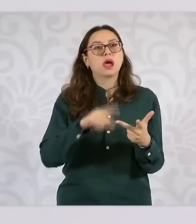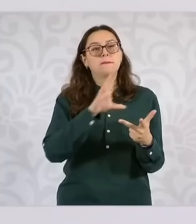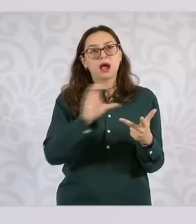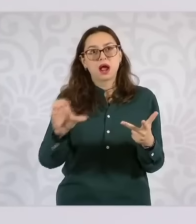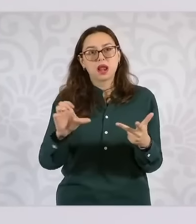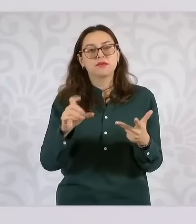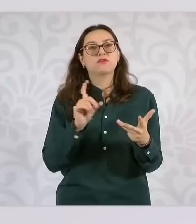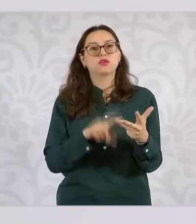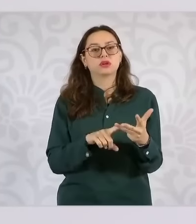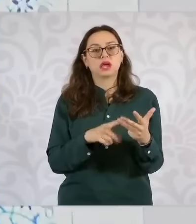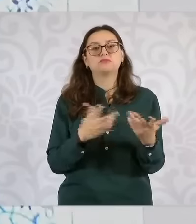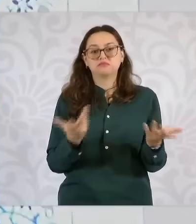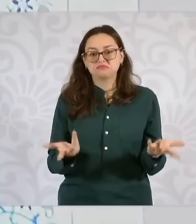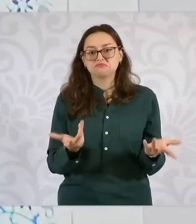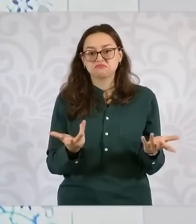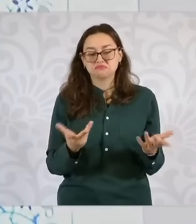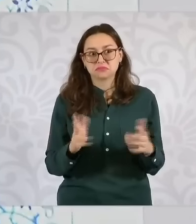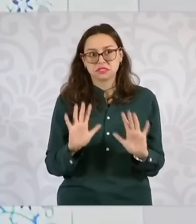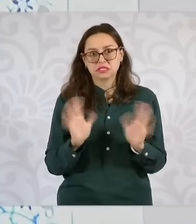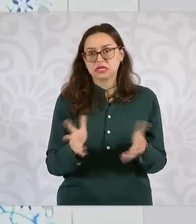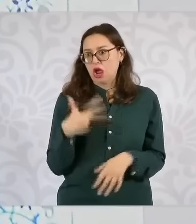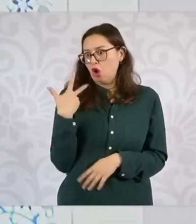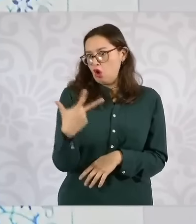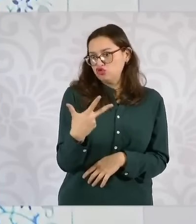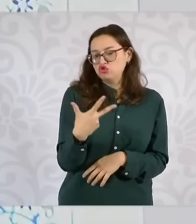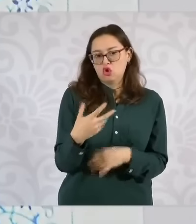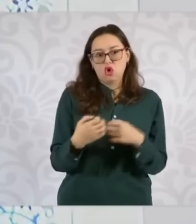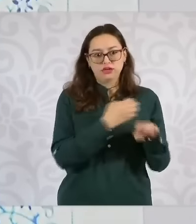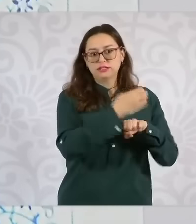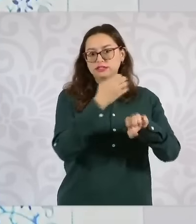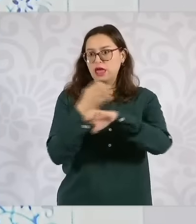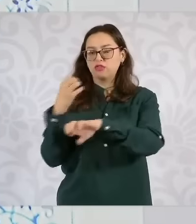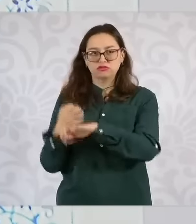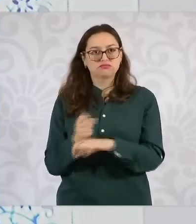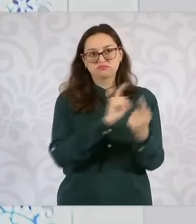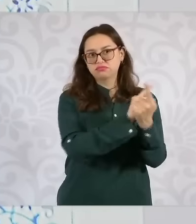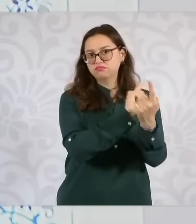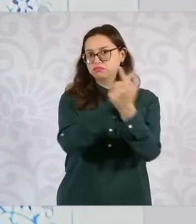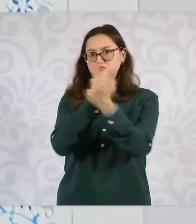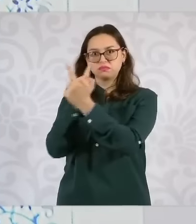California. Entonces ya son 8 estados con los compromisos.